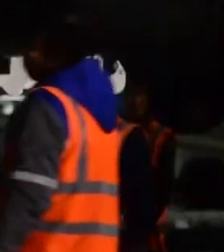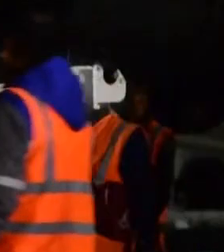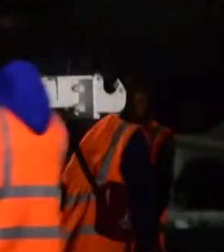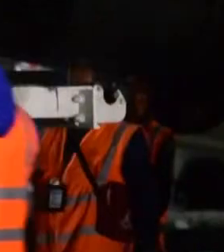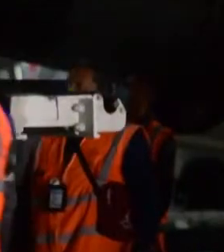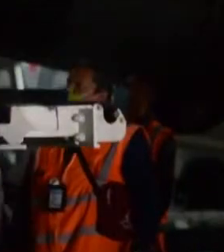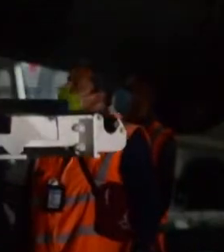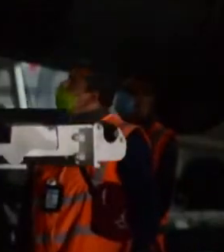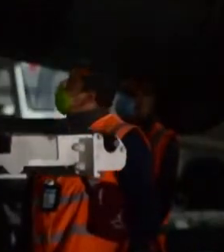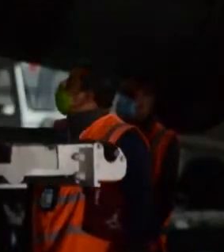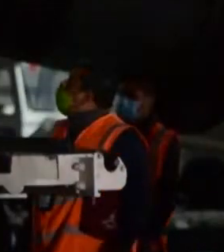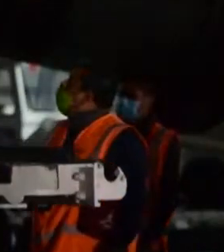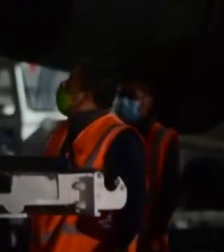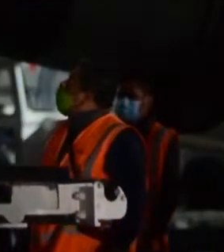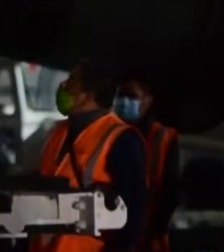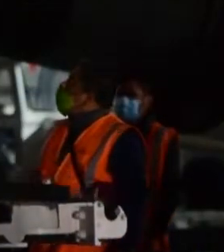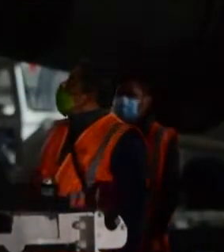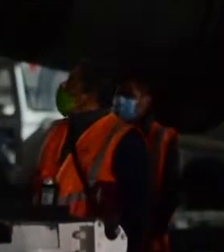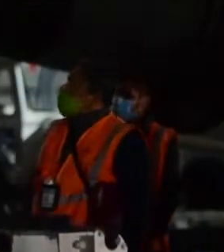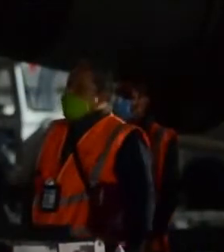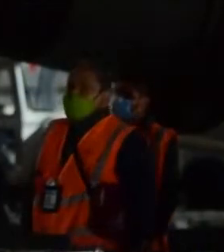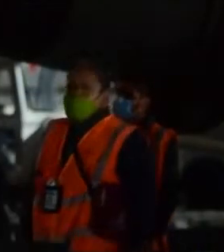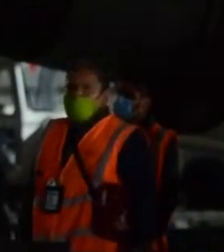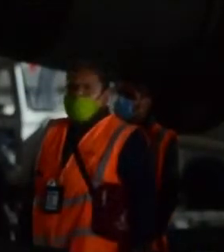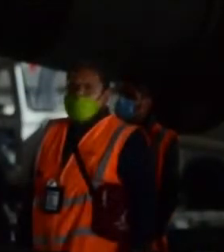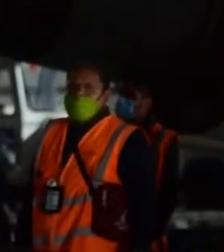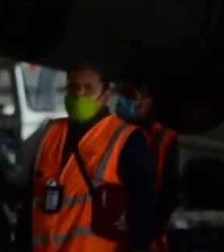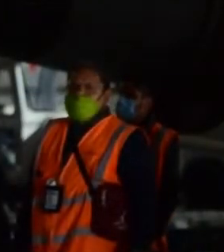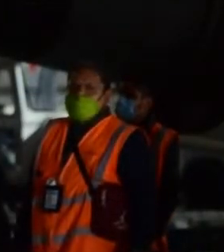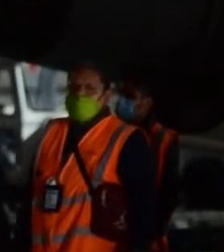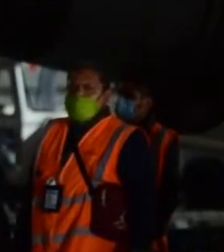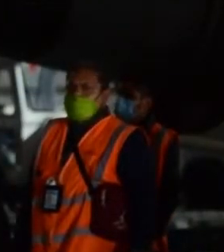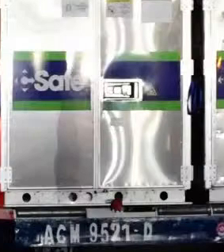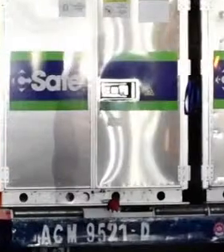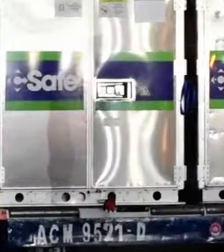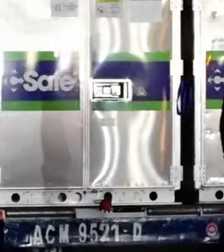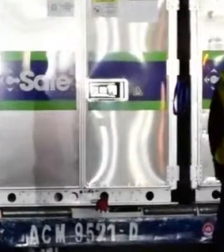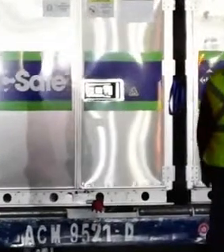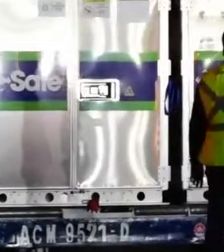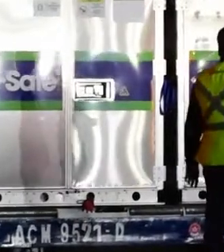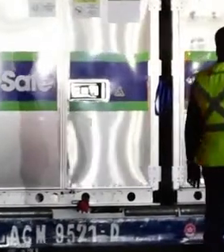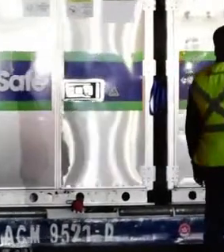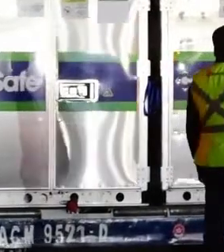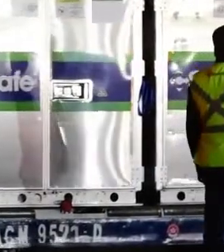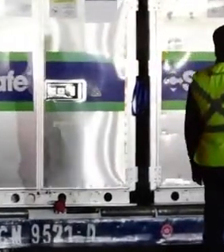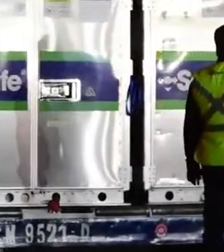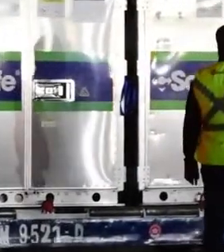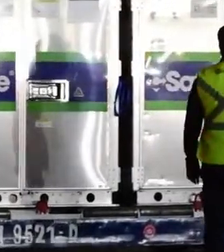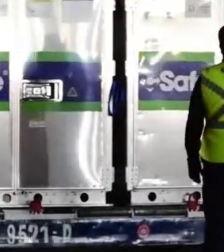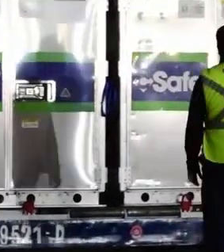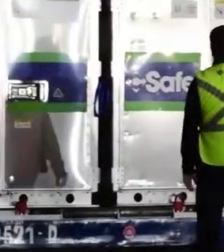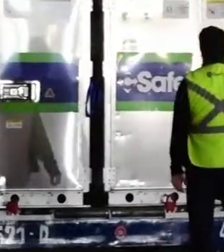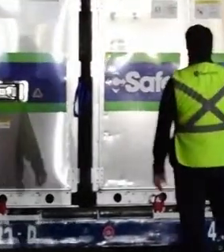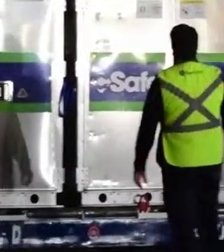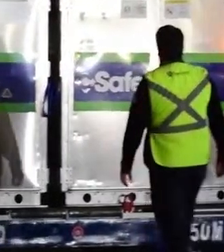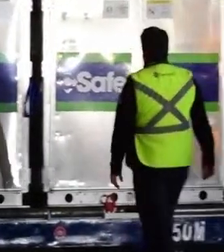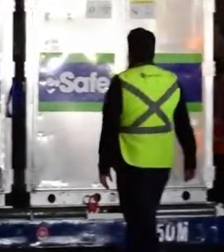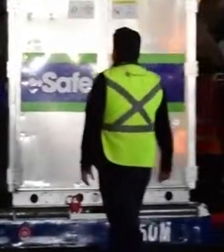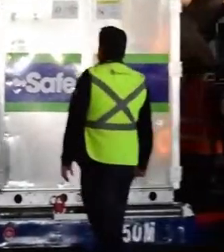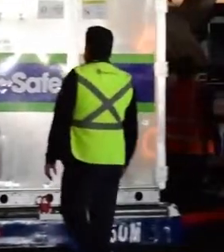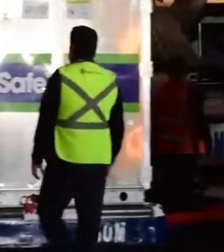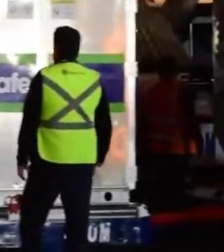México, Andrés Manuel López Obrador, y de Estados Unidos, Joseph Biden, mediante el cual nuestro país recibirá